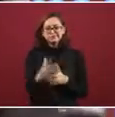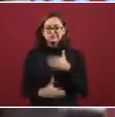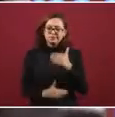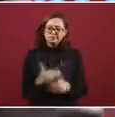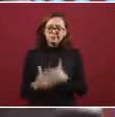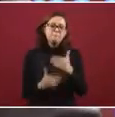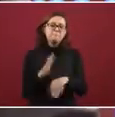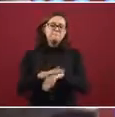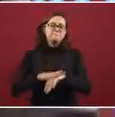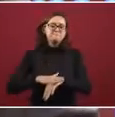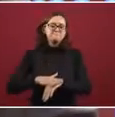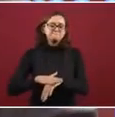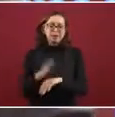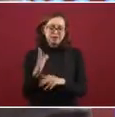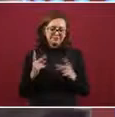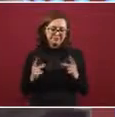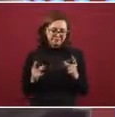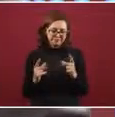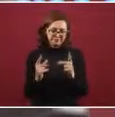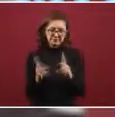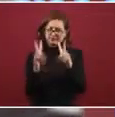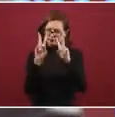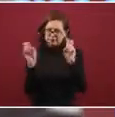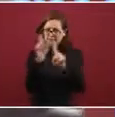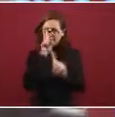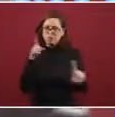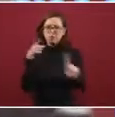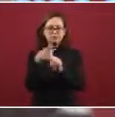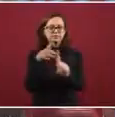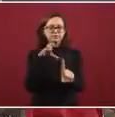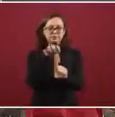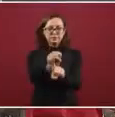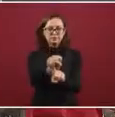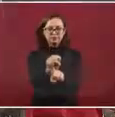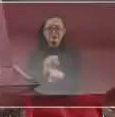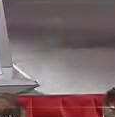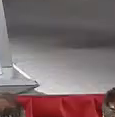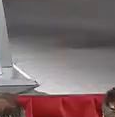avanzando muy rápidamente en este objetivo estratégico.